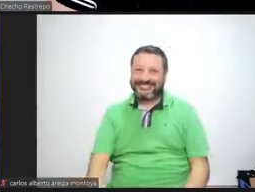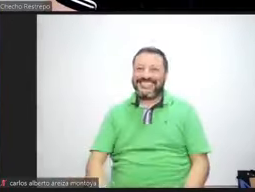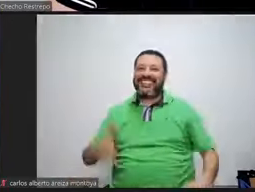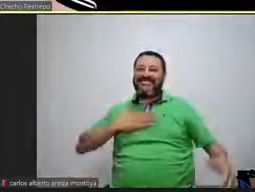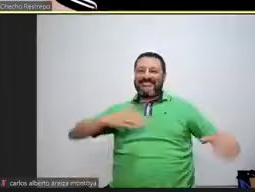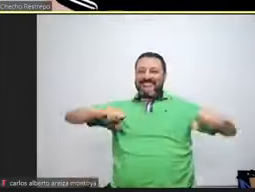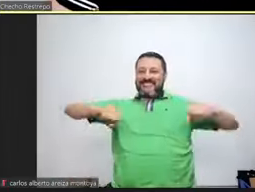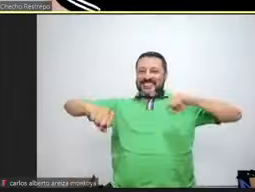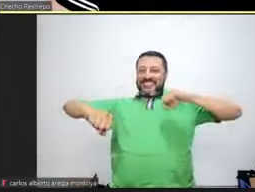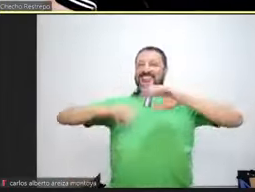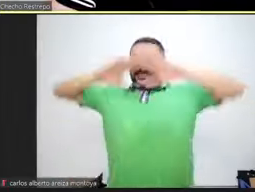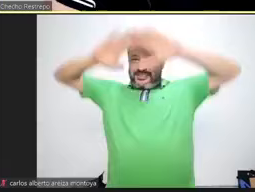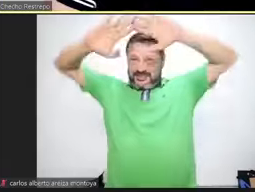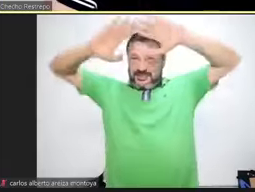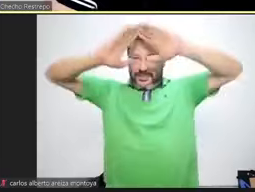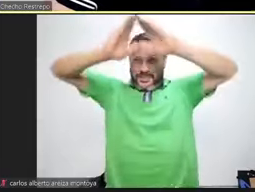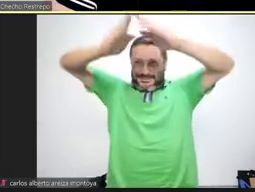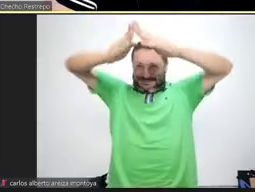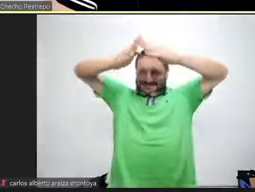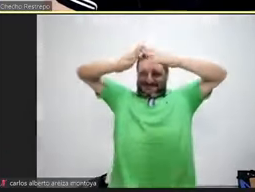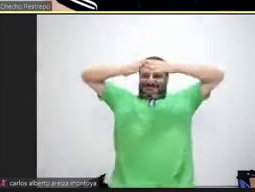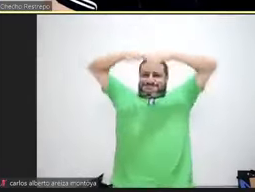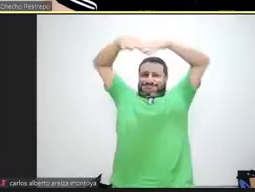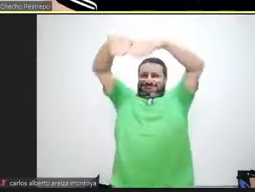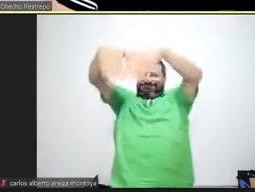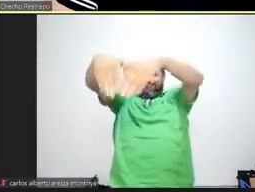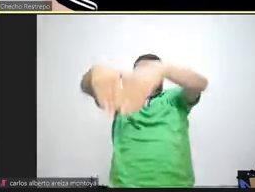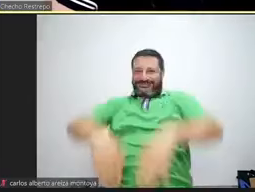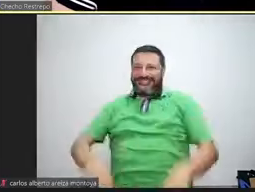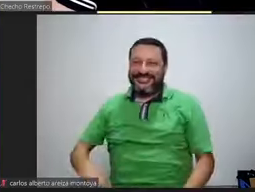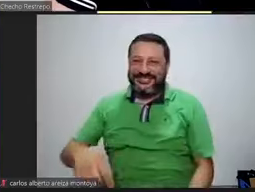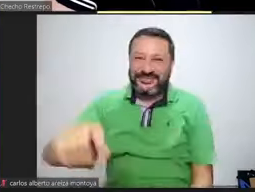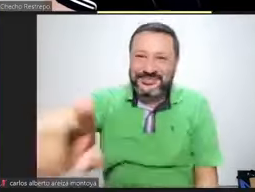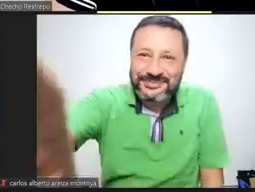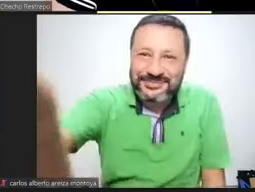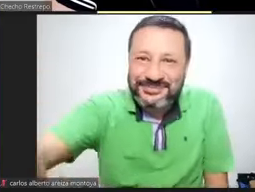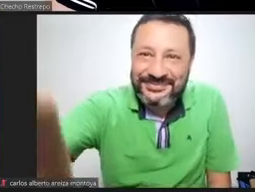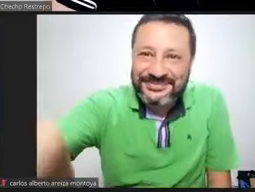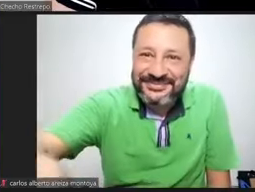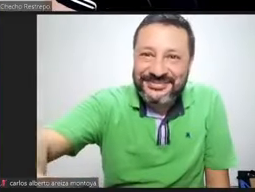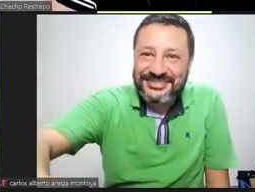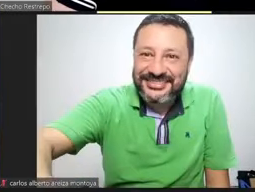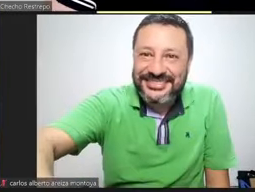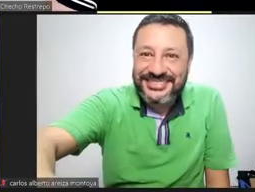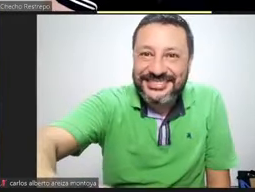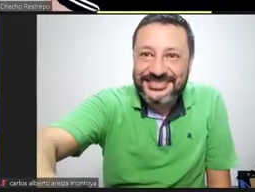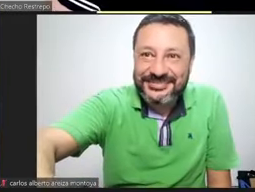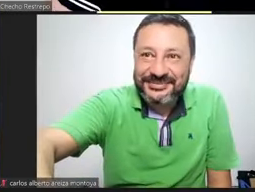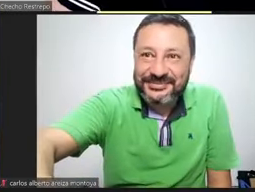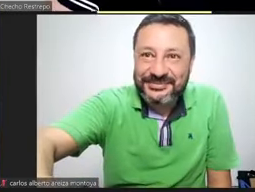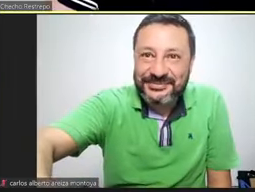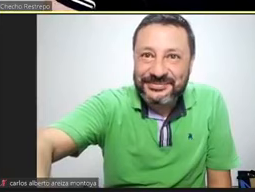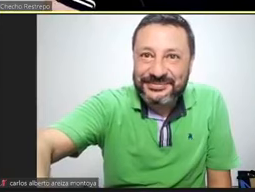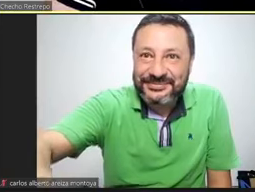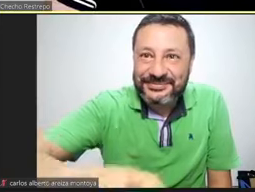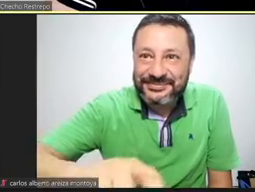Claro, se nos acabó el tiempo, pero se nos acabó. Acabó del todo. Y sí tenemos muy poquito